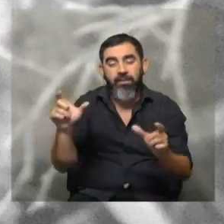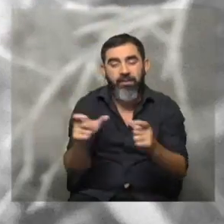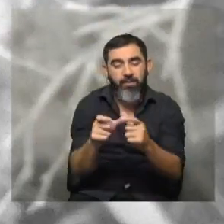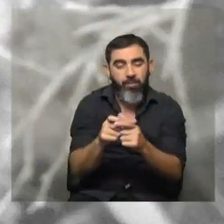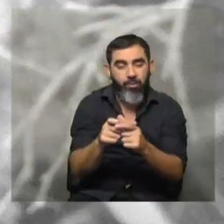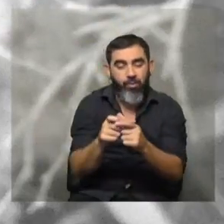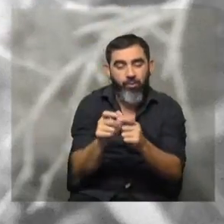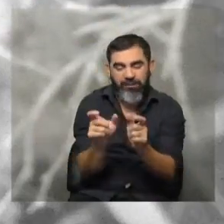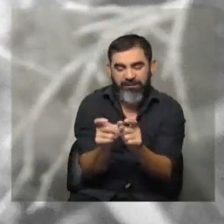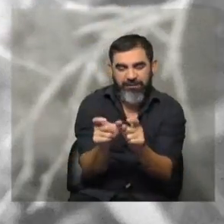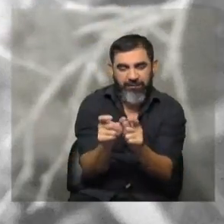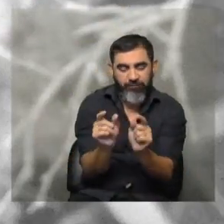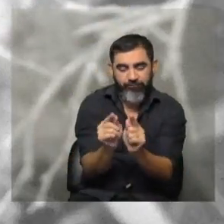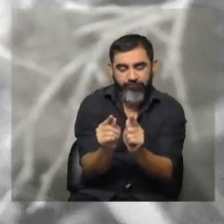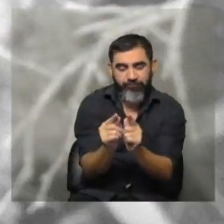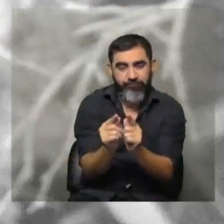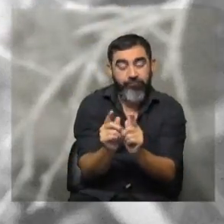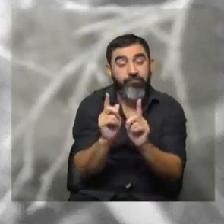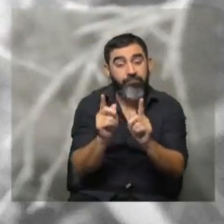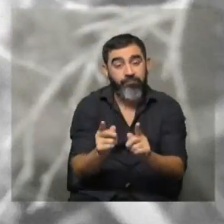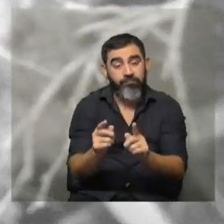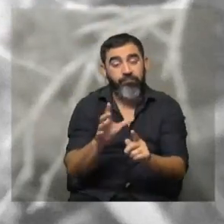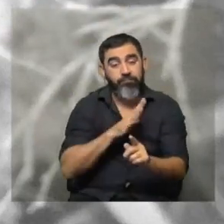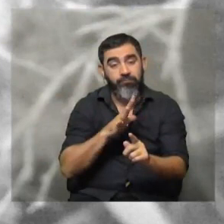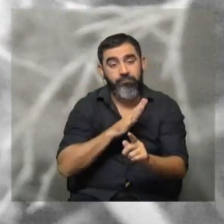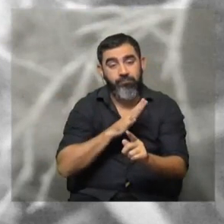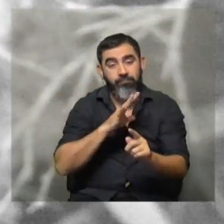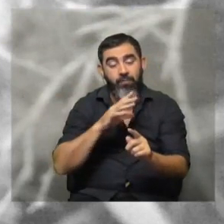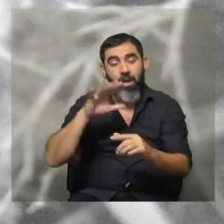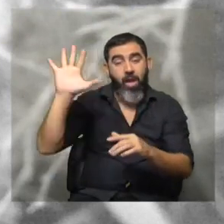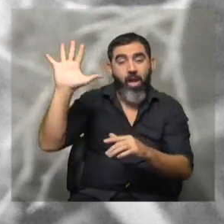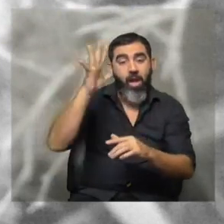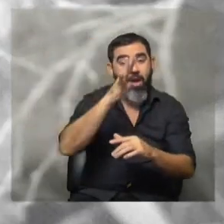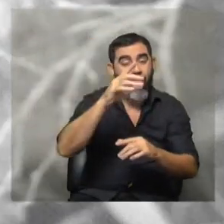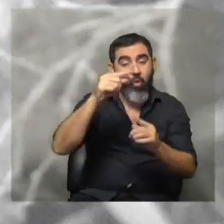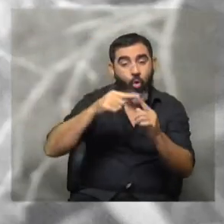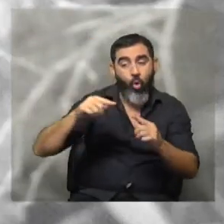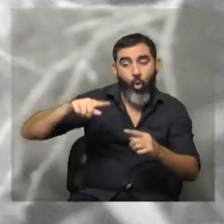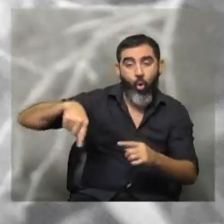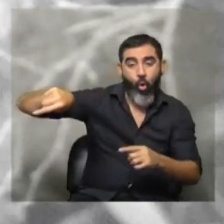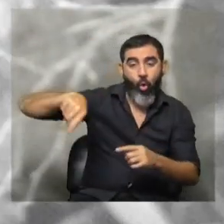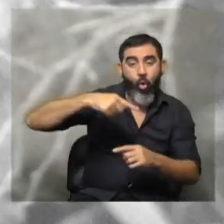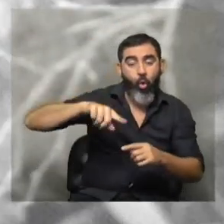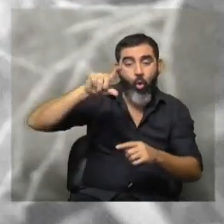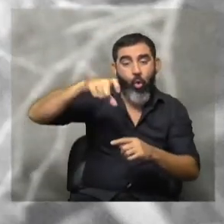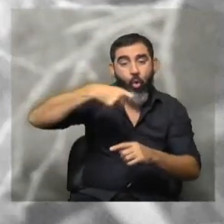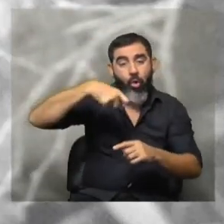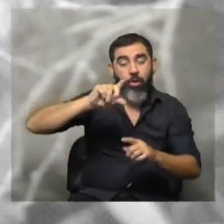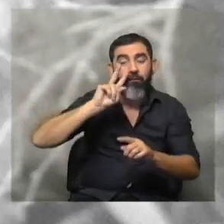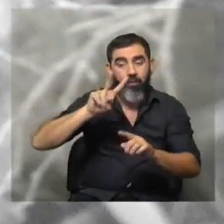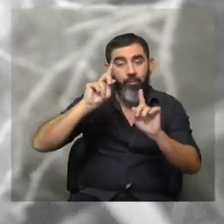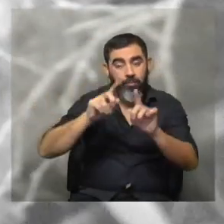cola, que también tiene su agilidad en los árboles, una cola larga, y lo vemos también en estos